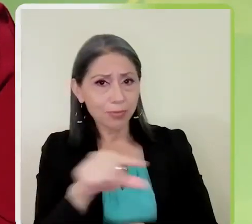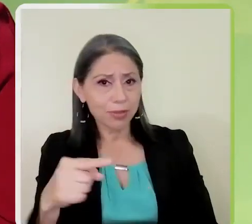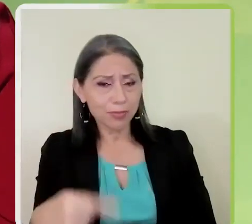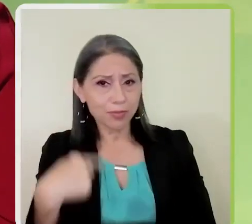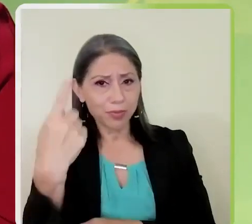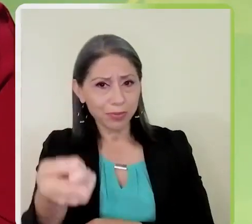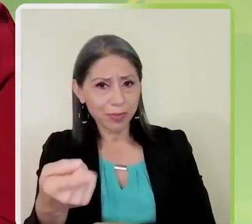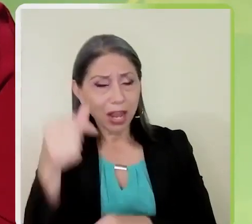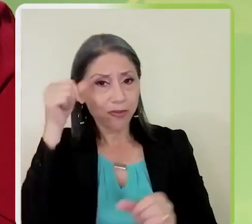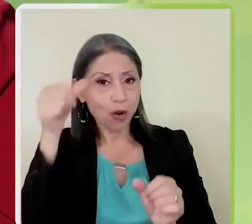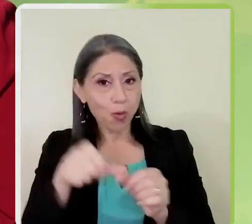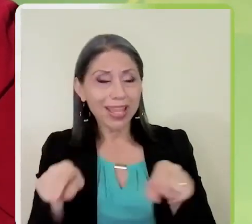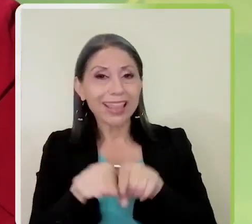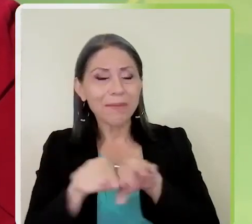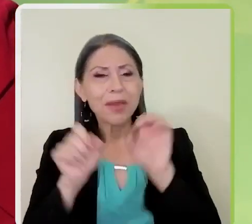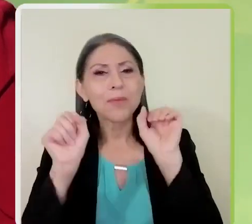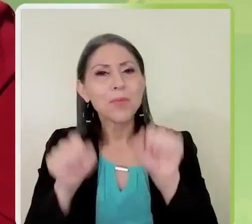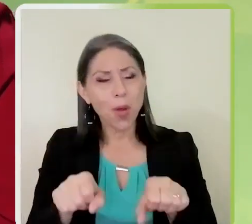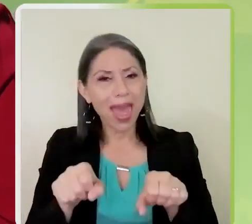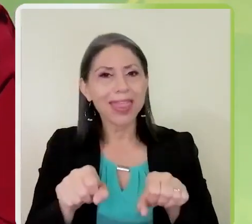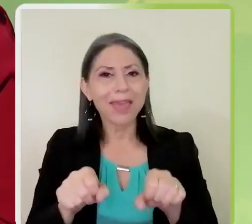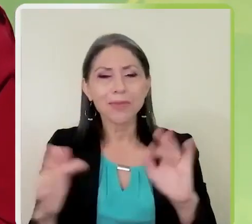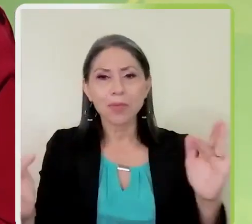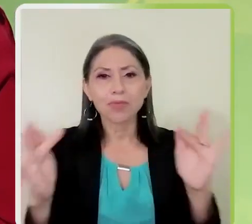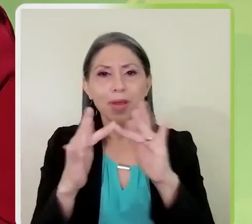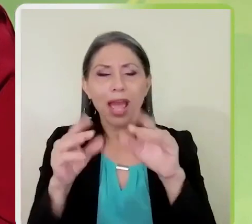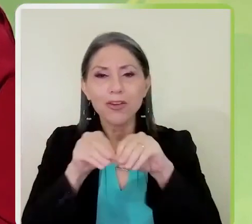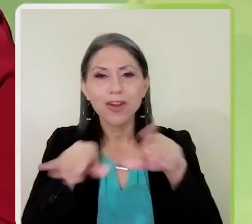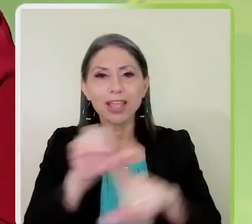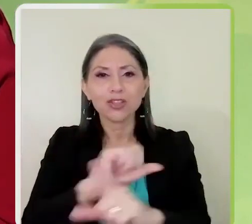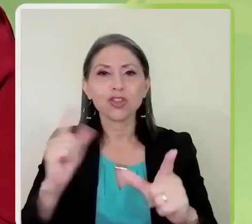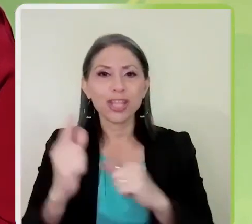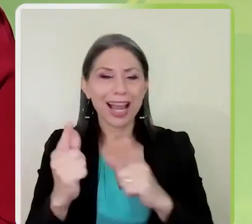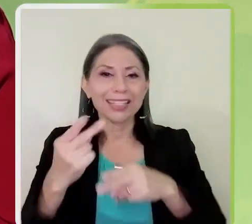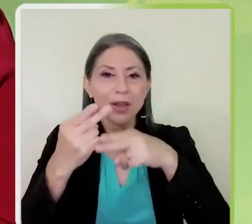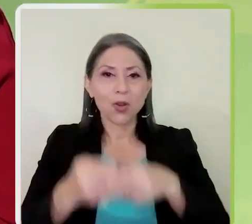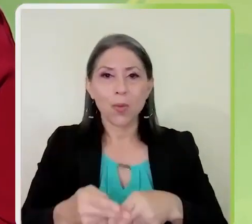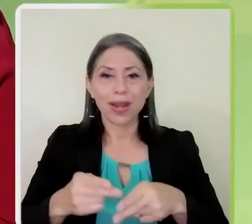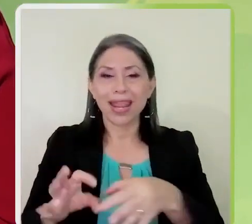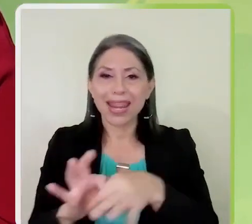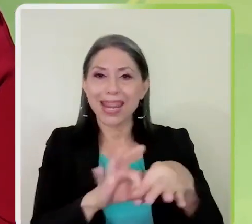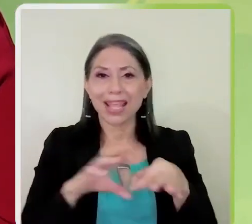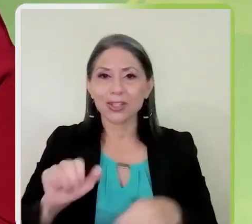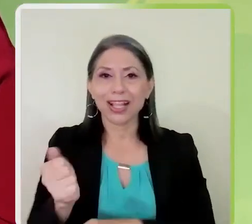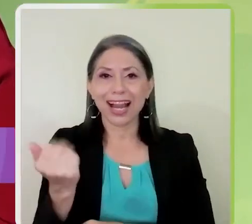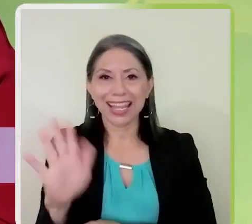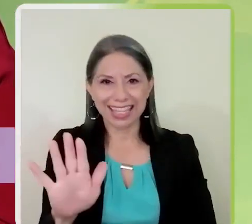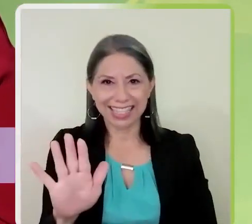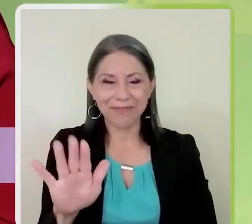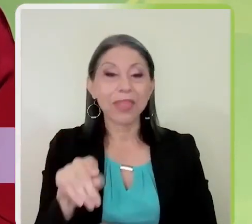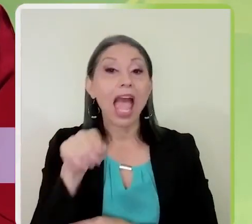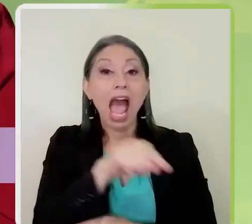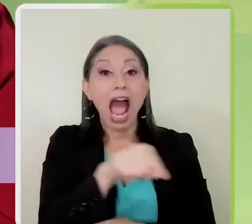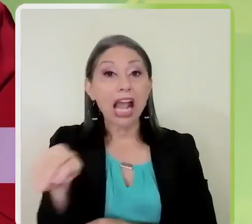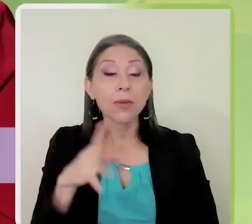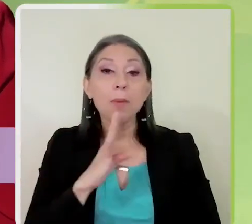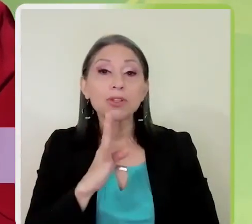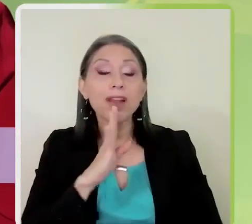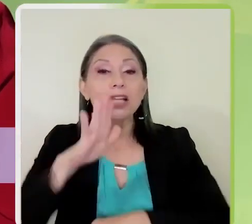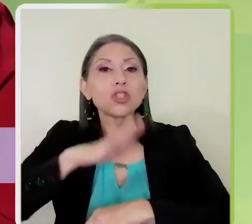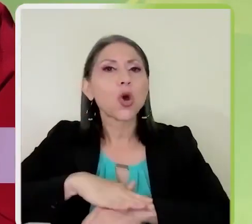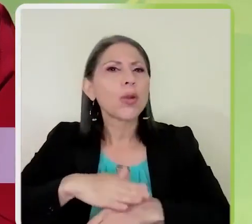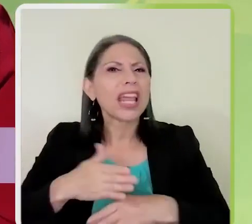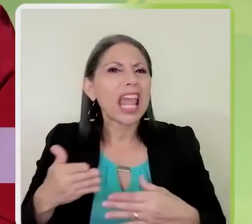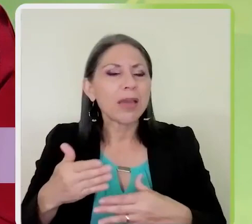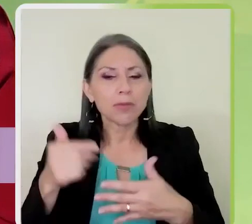la próxima semana. Recuerde que también puede visitarnos en nuestras redes sociales, donde nos encuentra como Nexos Canal 15, que nosotros vamos a conversar